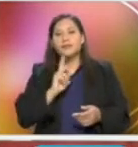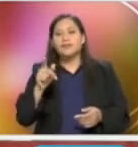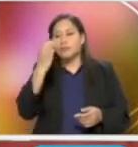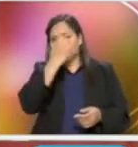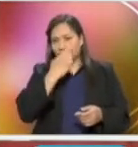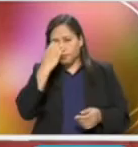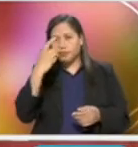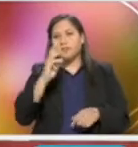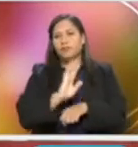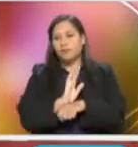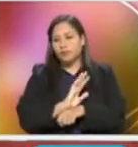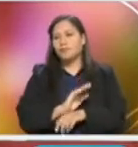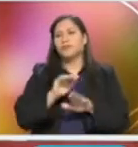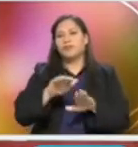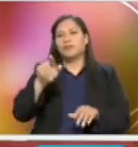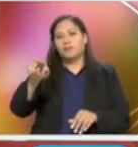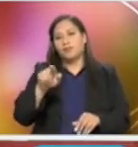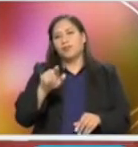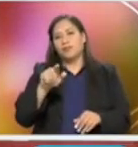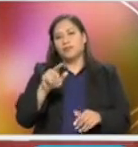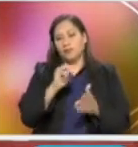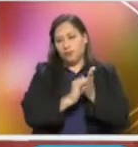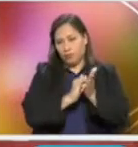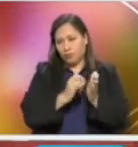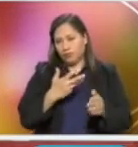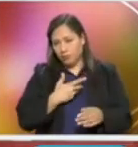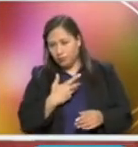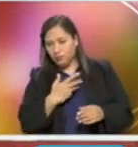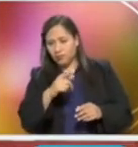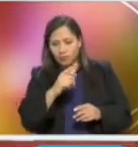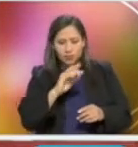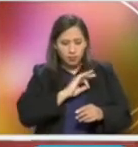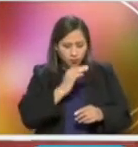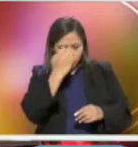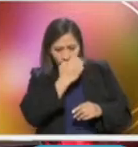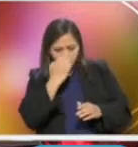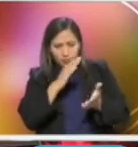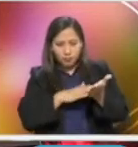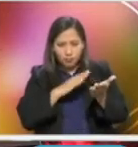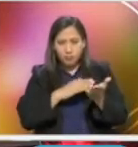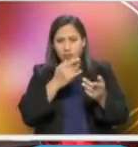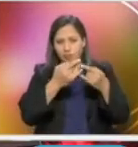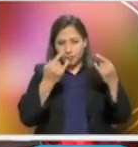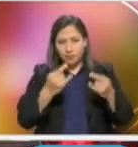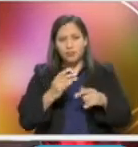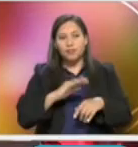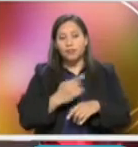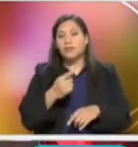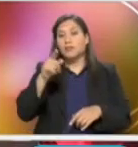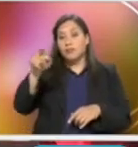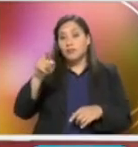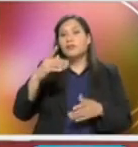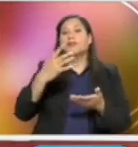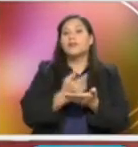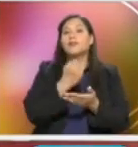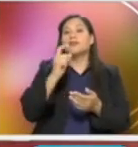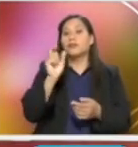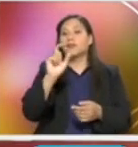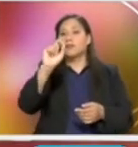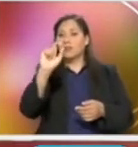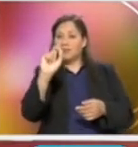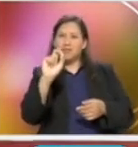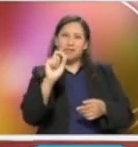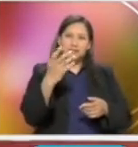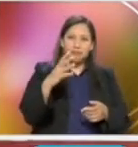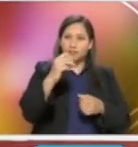muchas películas sobre él, hay muchas cuestiones en YouTube que se pueden ver y muchos documentales, porque además todo esto lo logró a los 20 y tantos años, ya